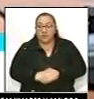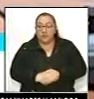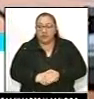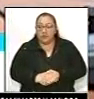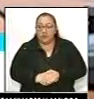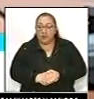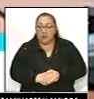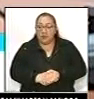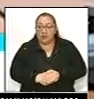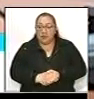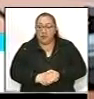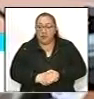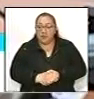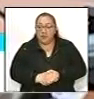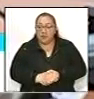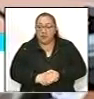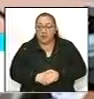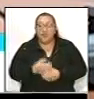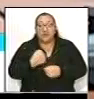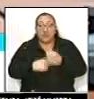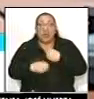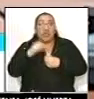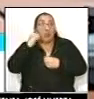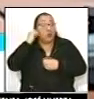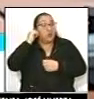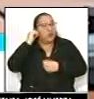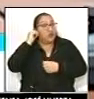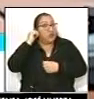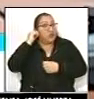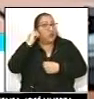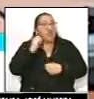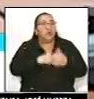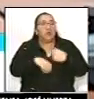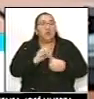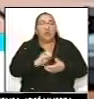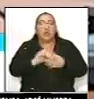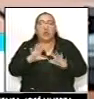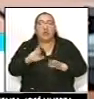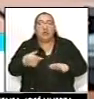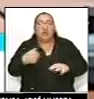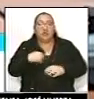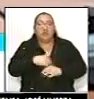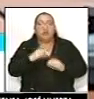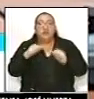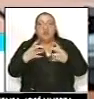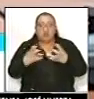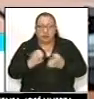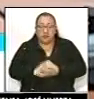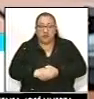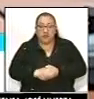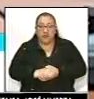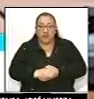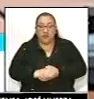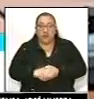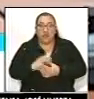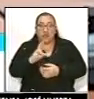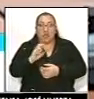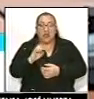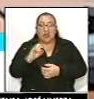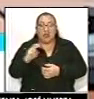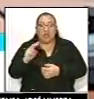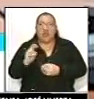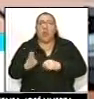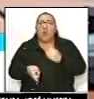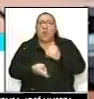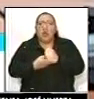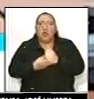vista que los hijos de víctima son más de 10.000. Entonces, lo que nosotros sí queremos en las reservas de vacantes, que